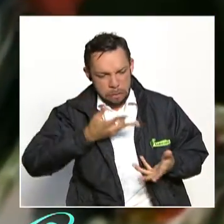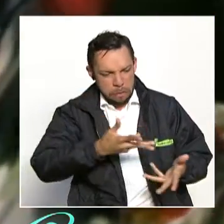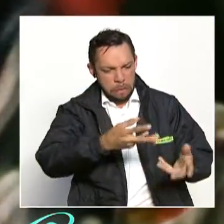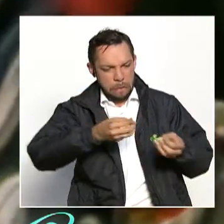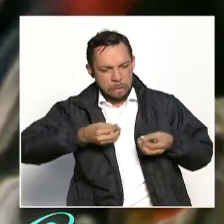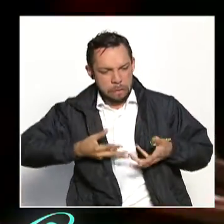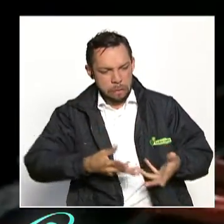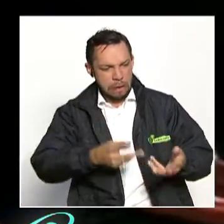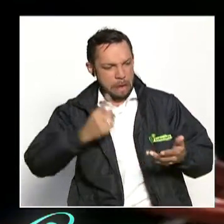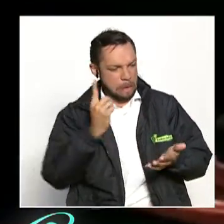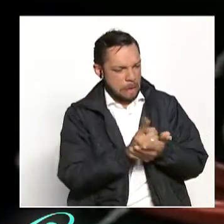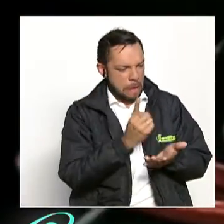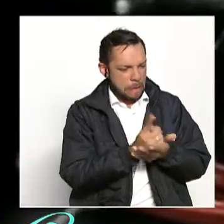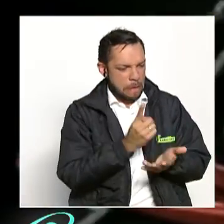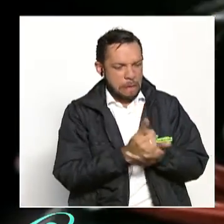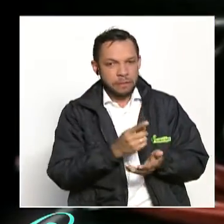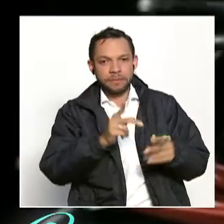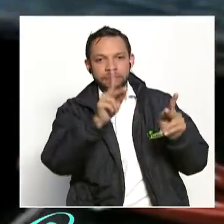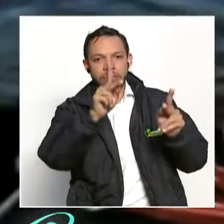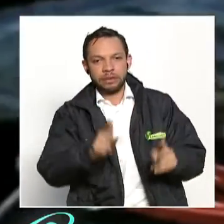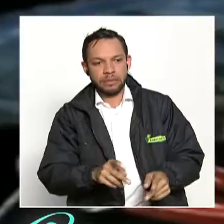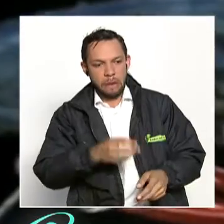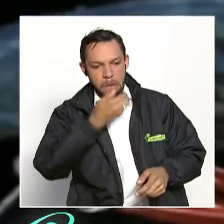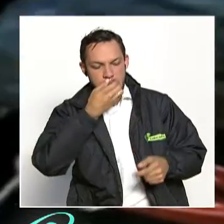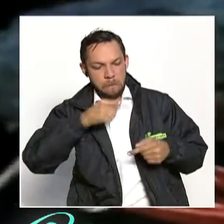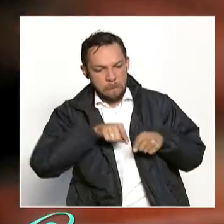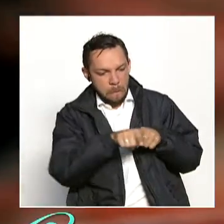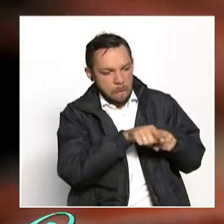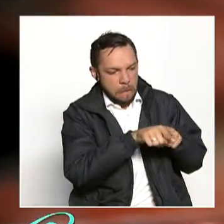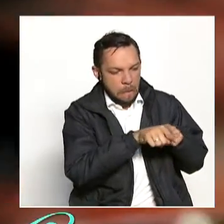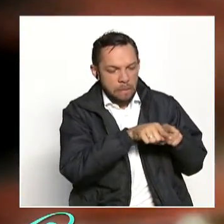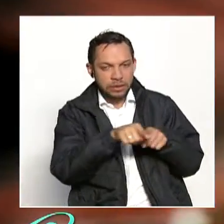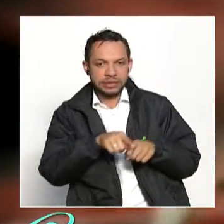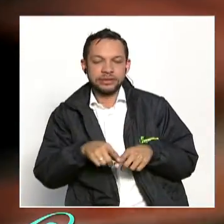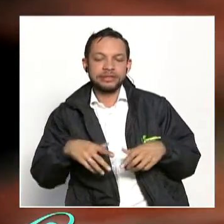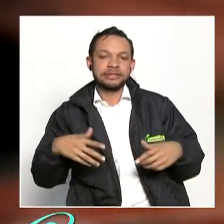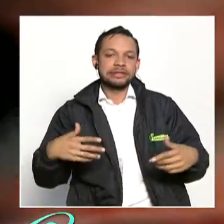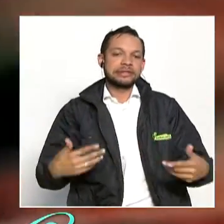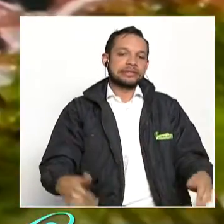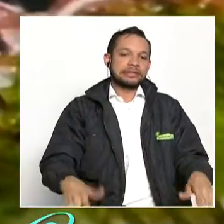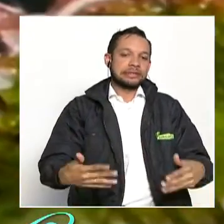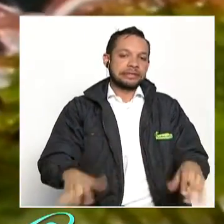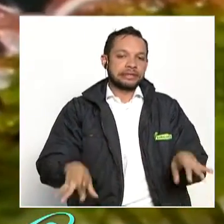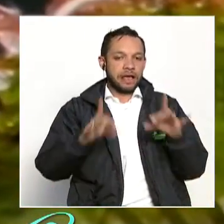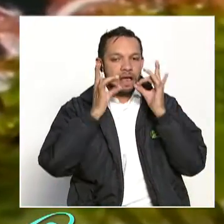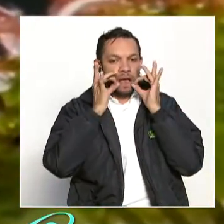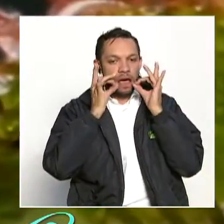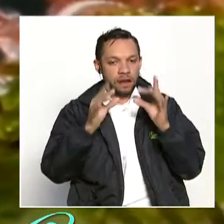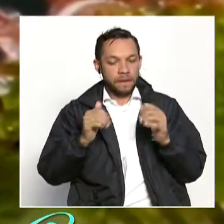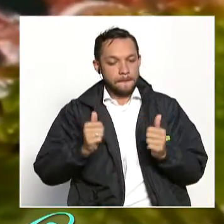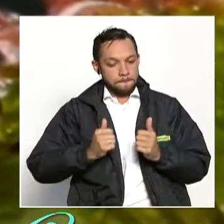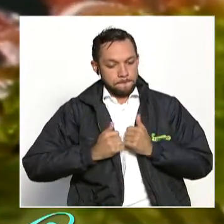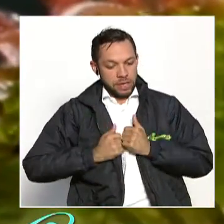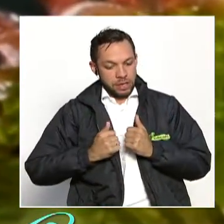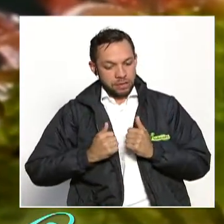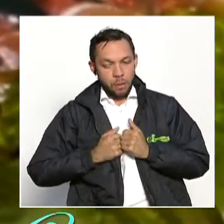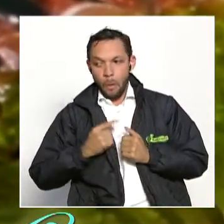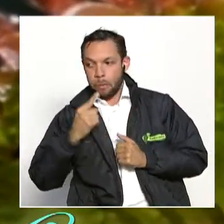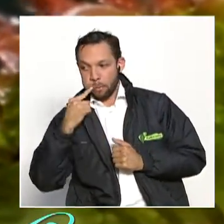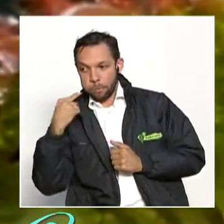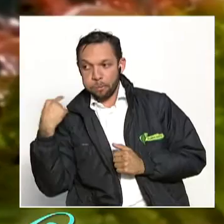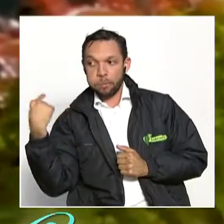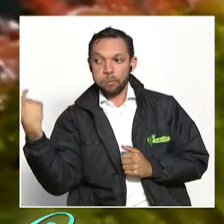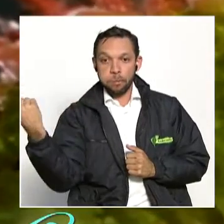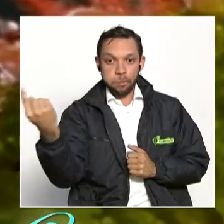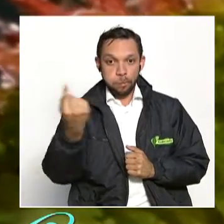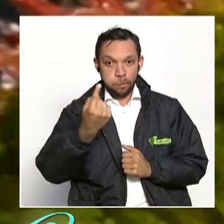y criticamos, y rajamos, y nos comemos unos a otros. Y no sabemos que todo lo que nos rodea, en